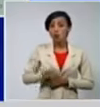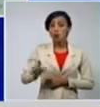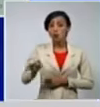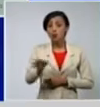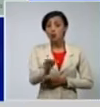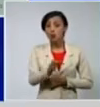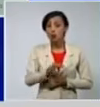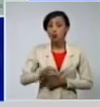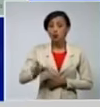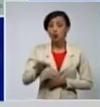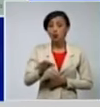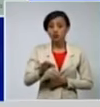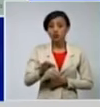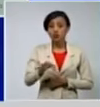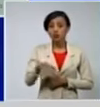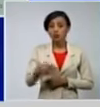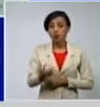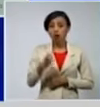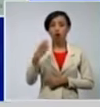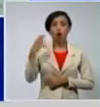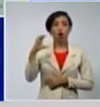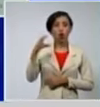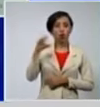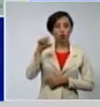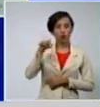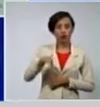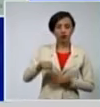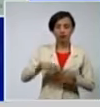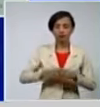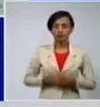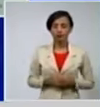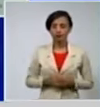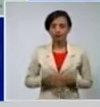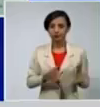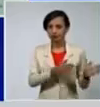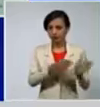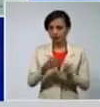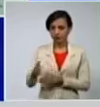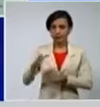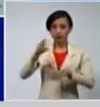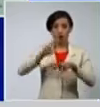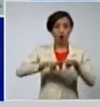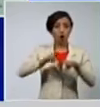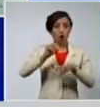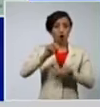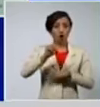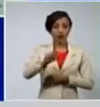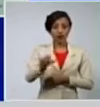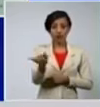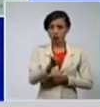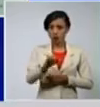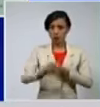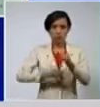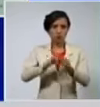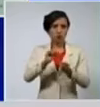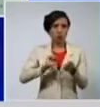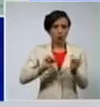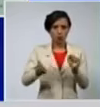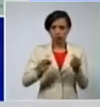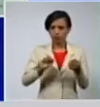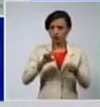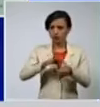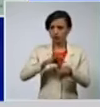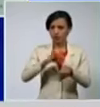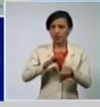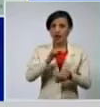de Colombia. Holguín, provincia que también ha ido controlando la pandemia, 14